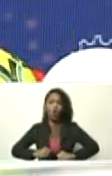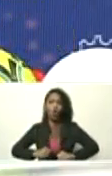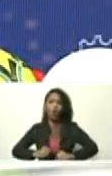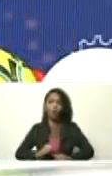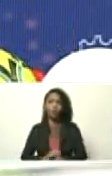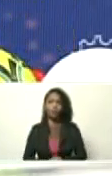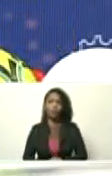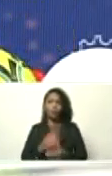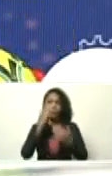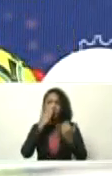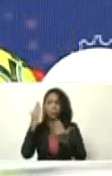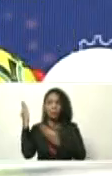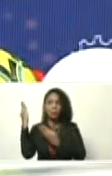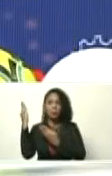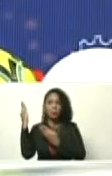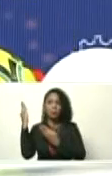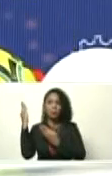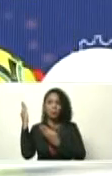Mira, mira.